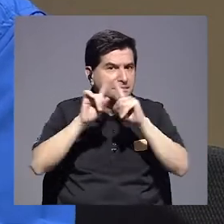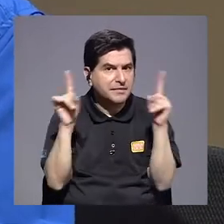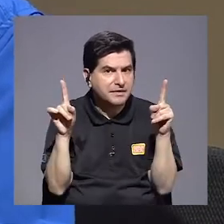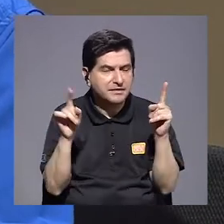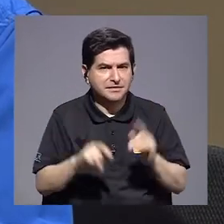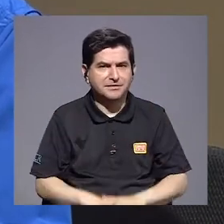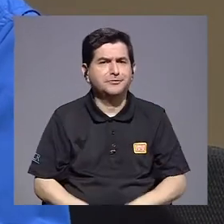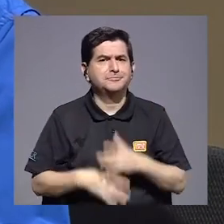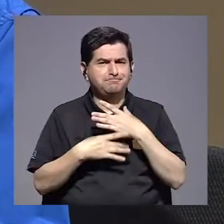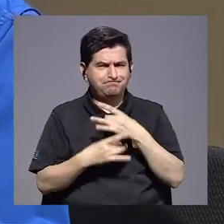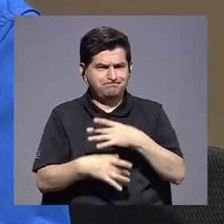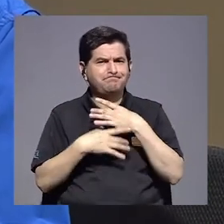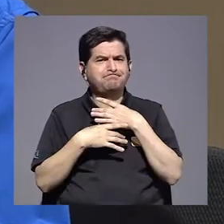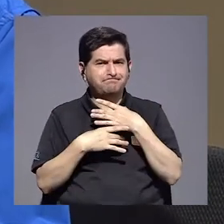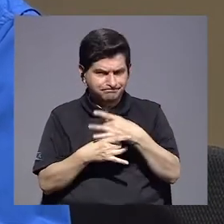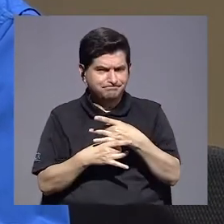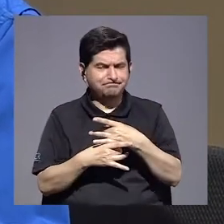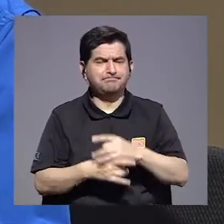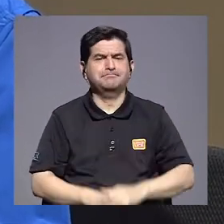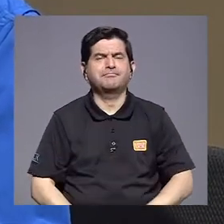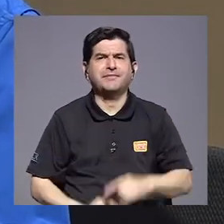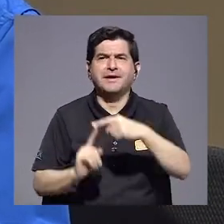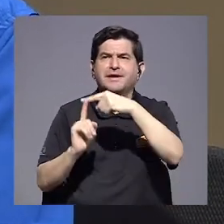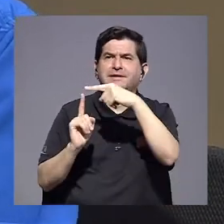que, y es muy interesante porque